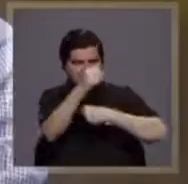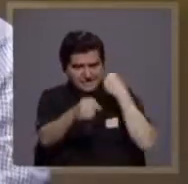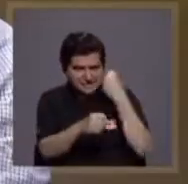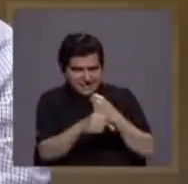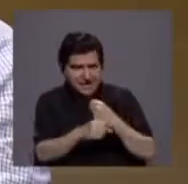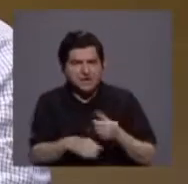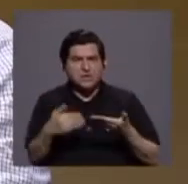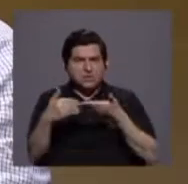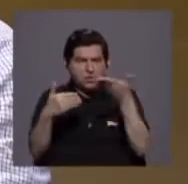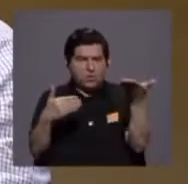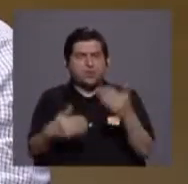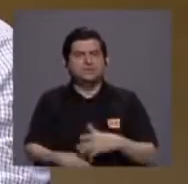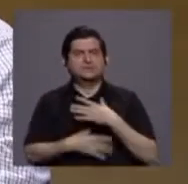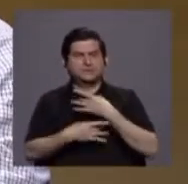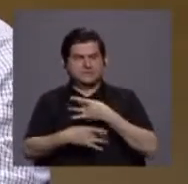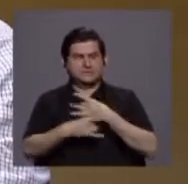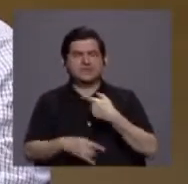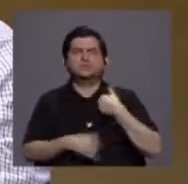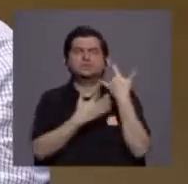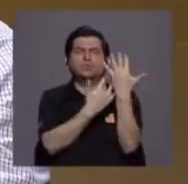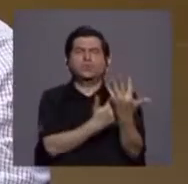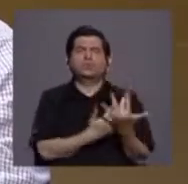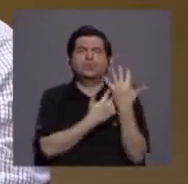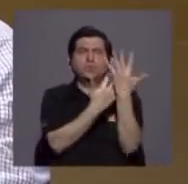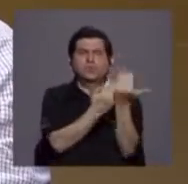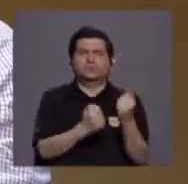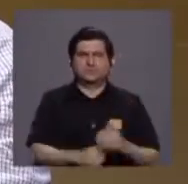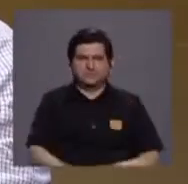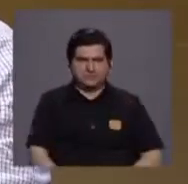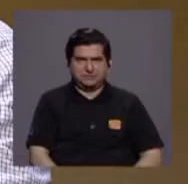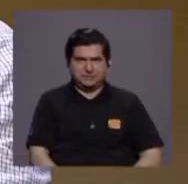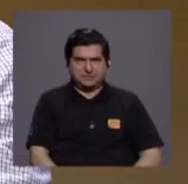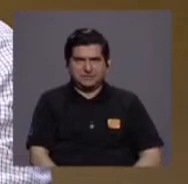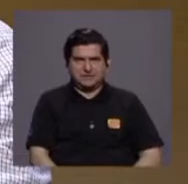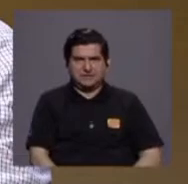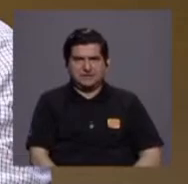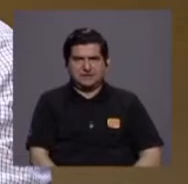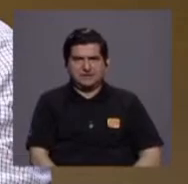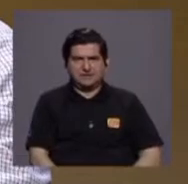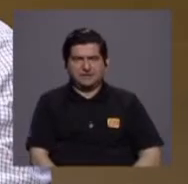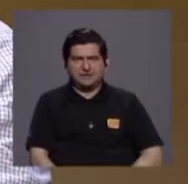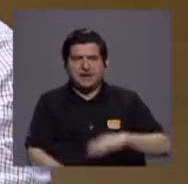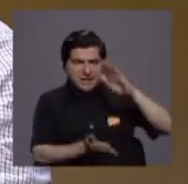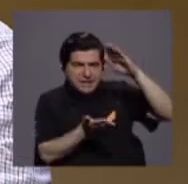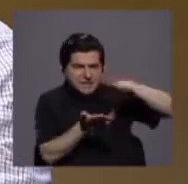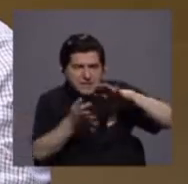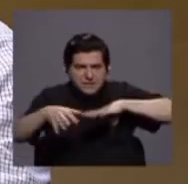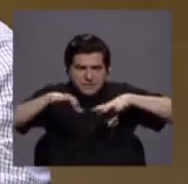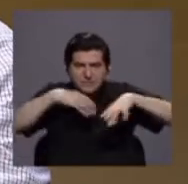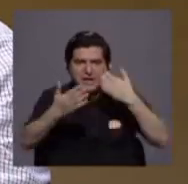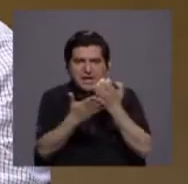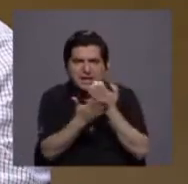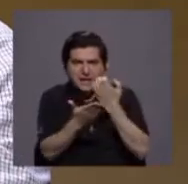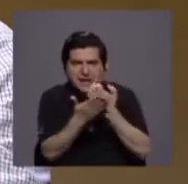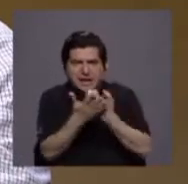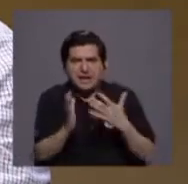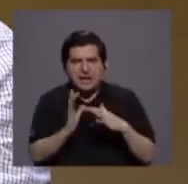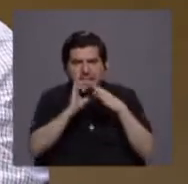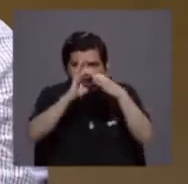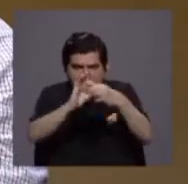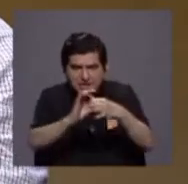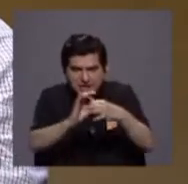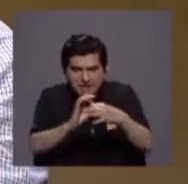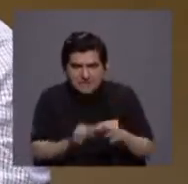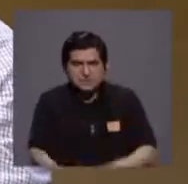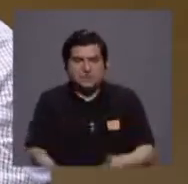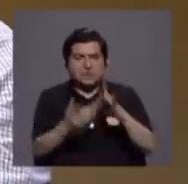hay cosas que llaman muchísimo la atención. Uno hubiera esperado, por ejemplo, que la caída de actividad económica relacionada con,